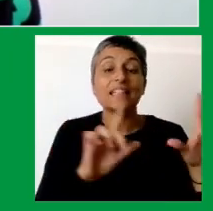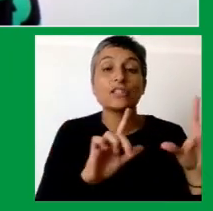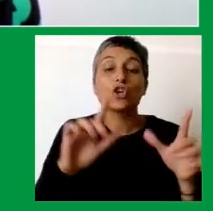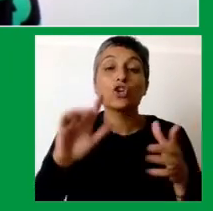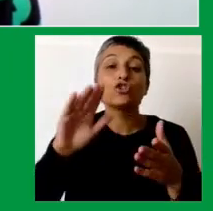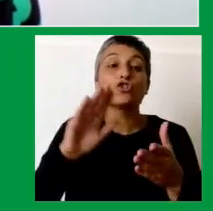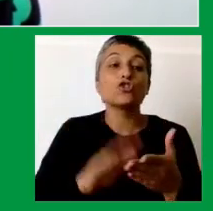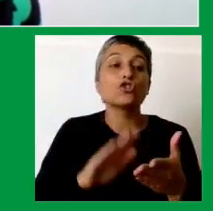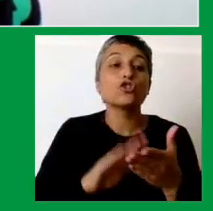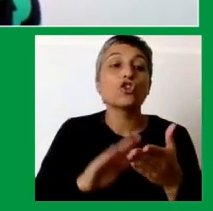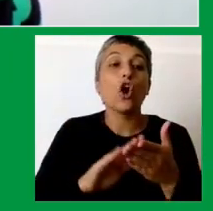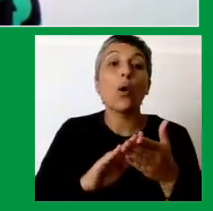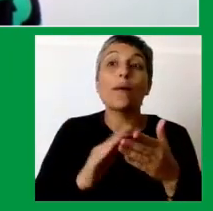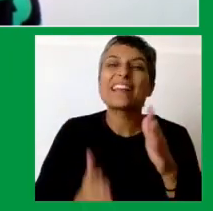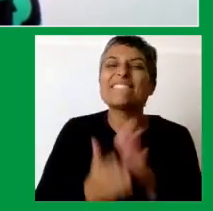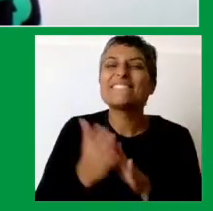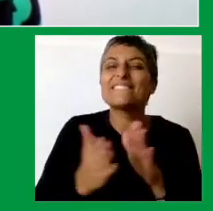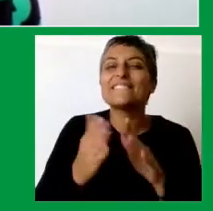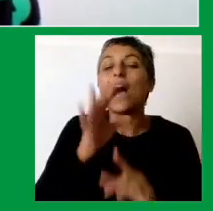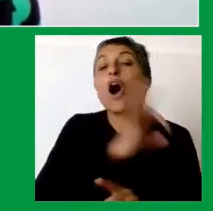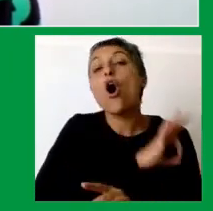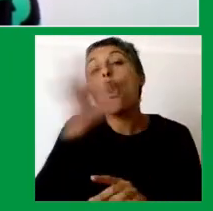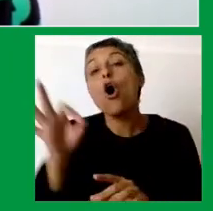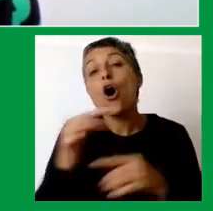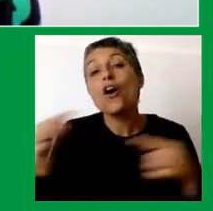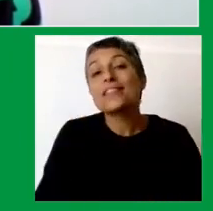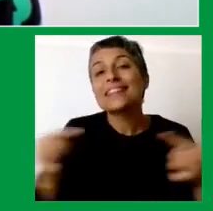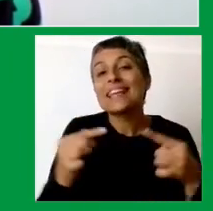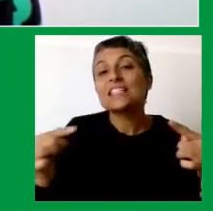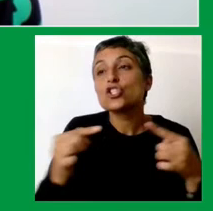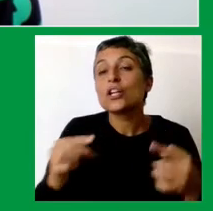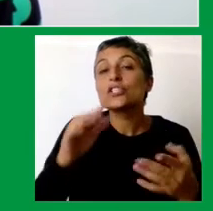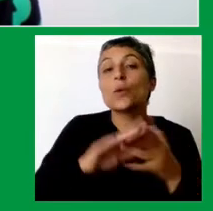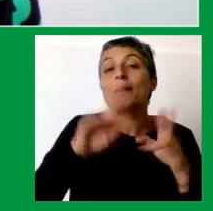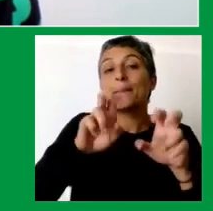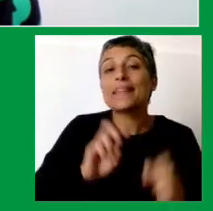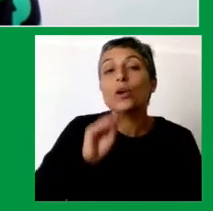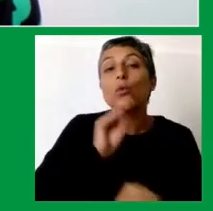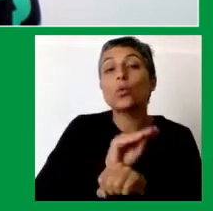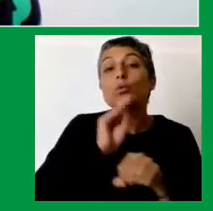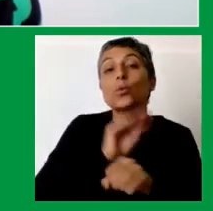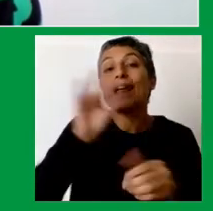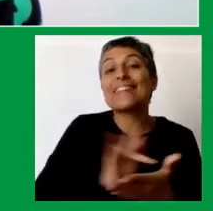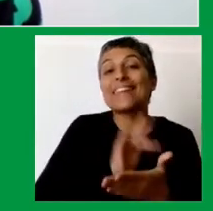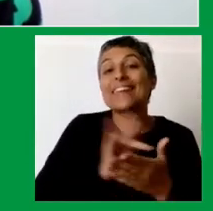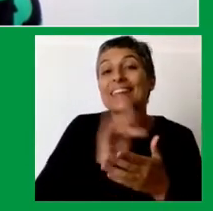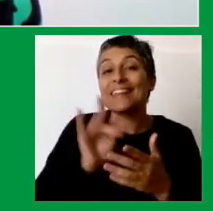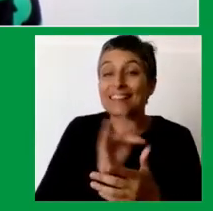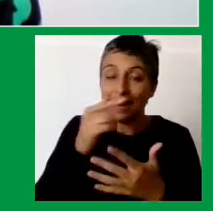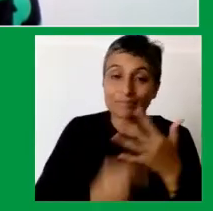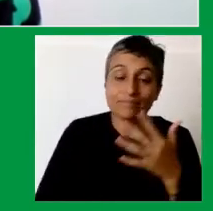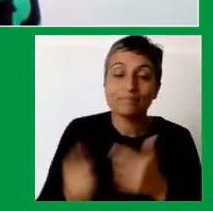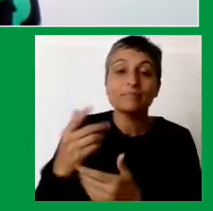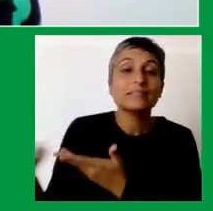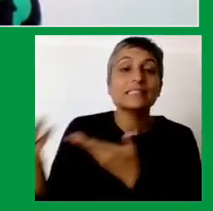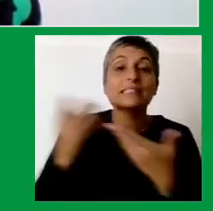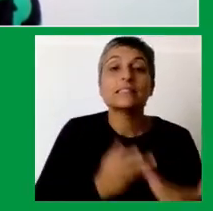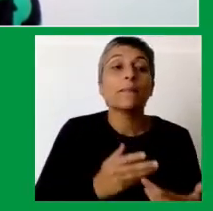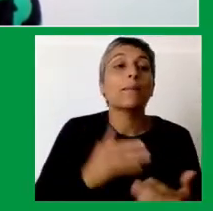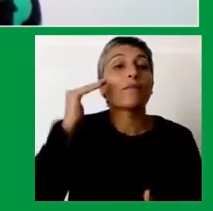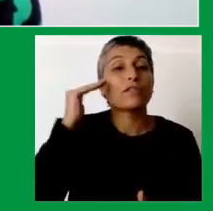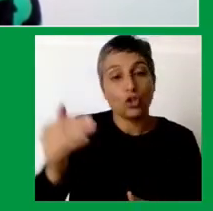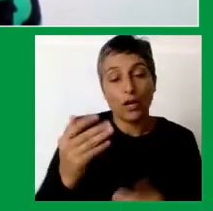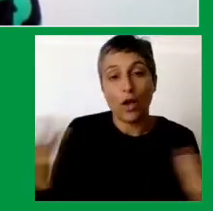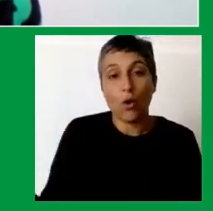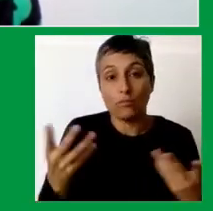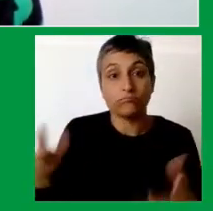en este marco de la cultura digital. Invitamos a docentes que están escuchando que puedan prestar mucha atención porque este